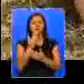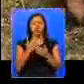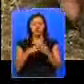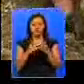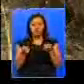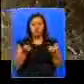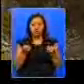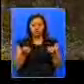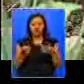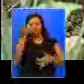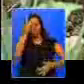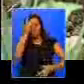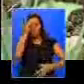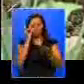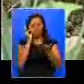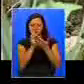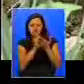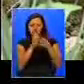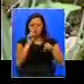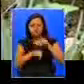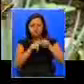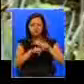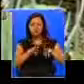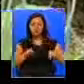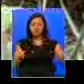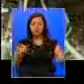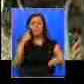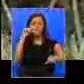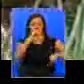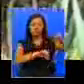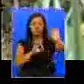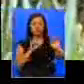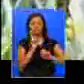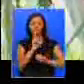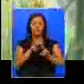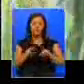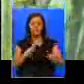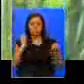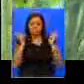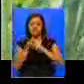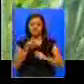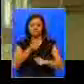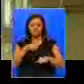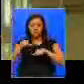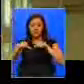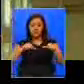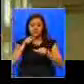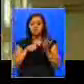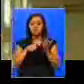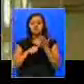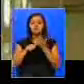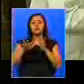y enfermedades de las plantas de forma natural, sin tóxicos. Con la capacitación y asesoramiento del Ministerio de